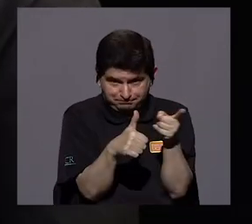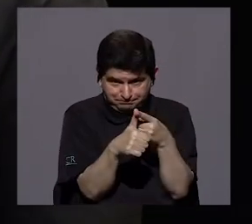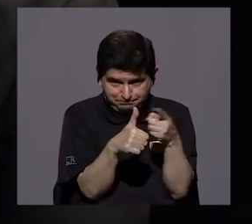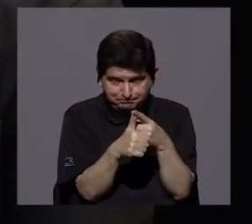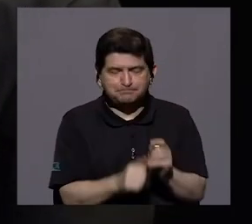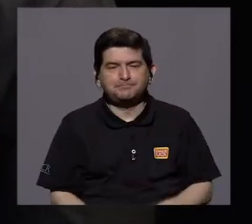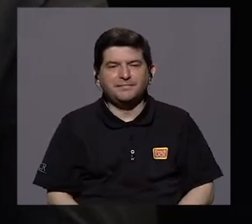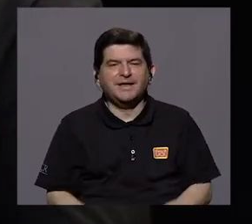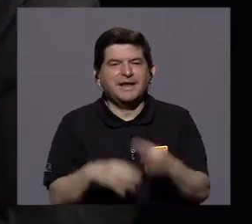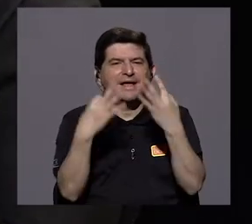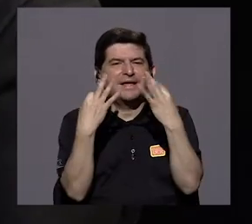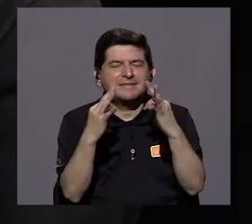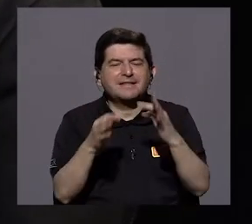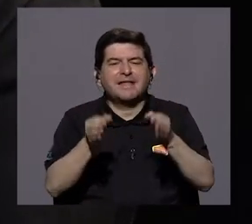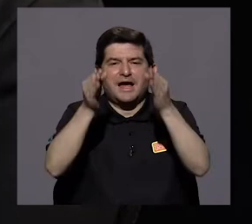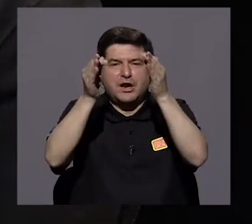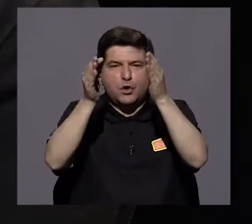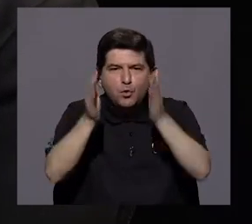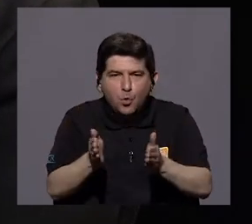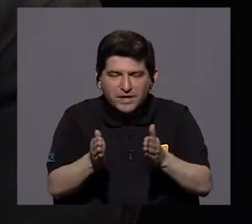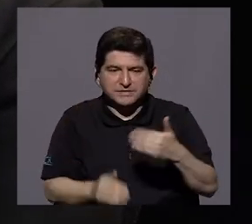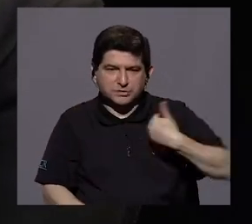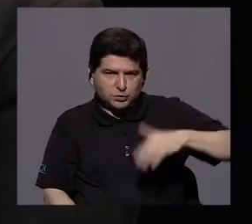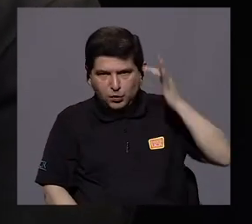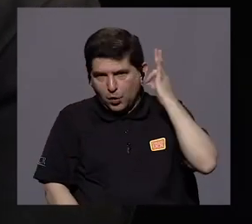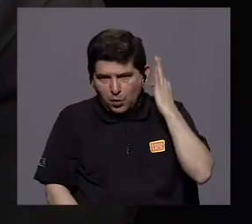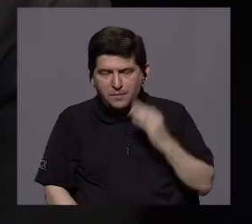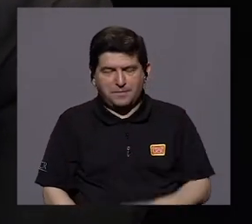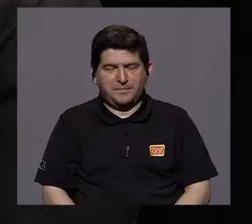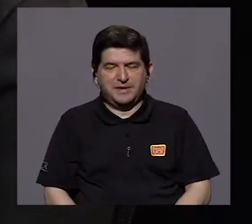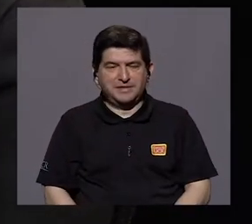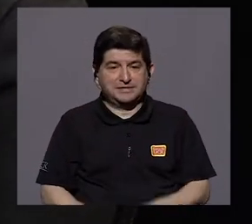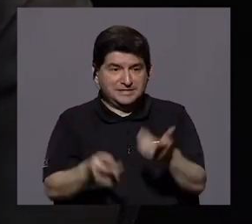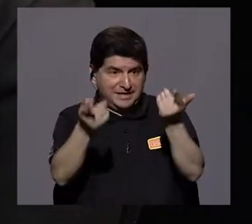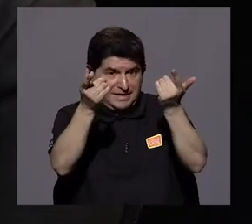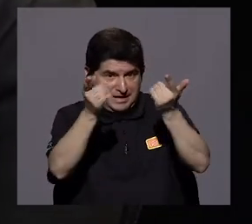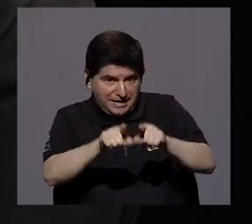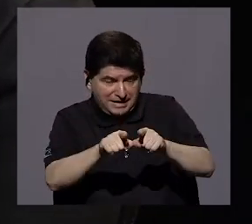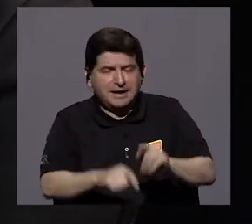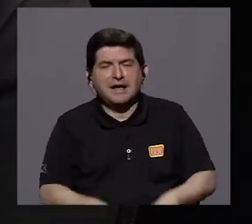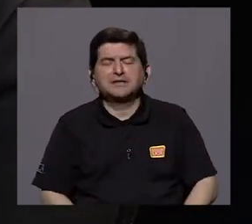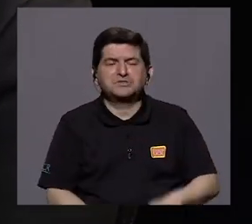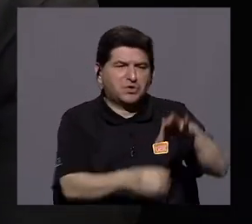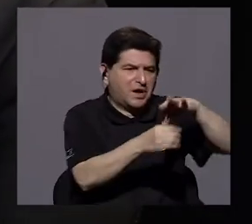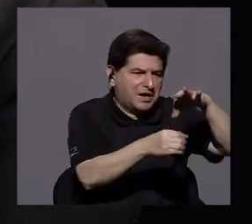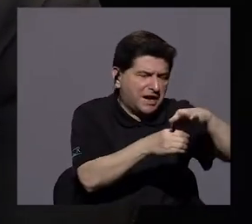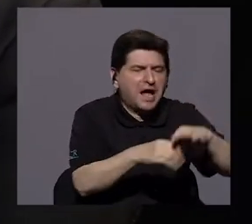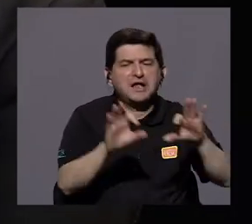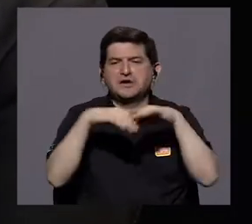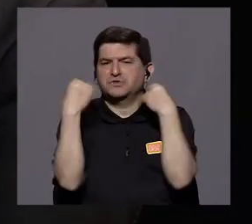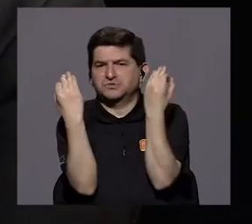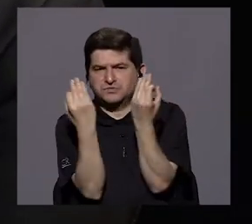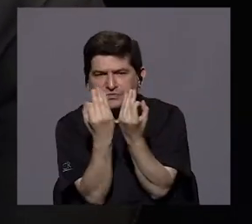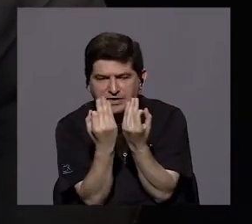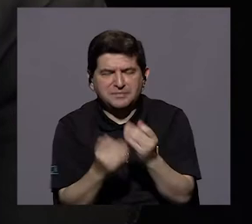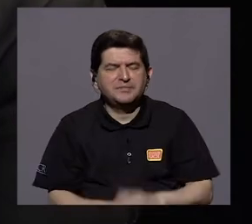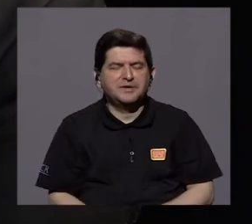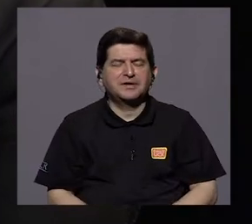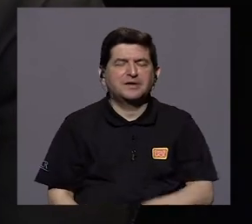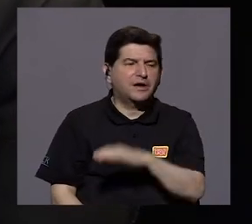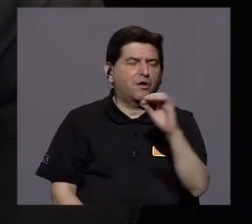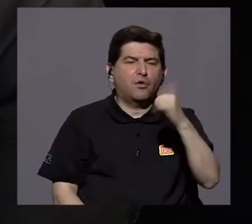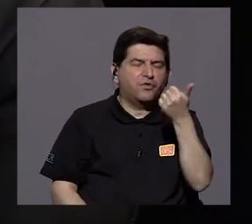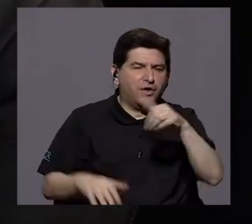primero, acercar a nuestros jueces y a nuestras juezas contravencionales, agrarios o de familia, a